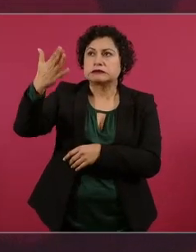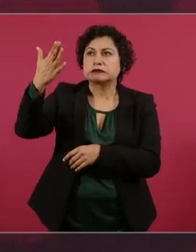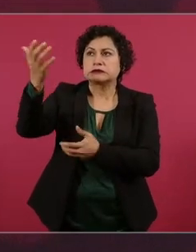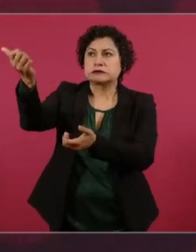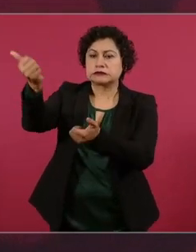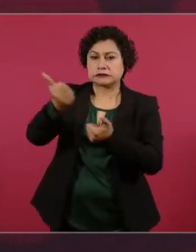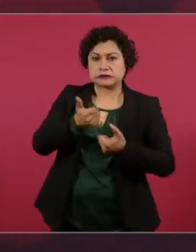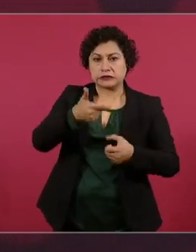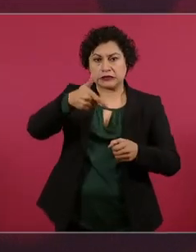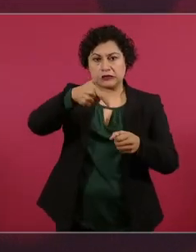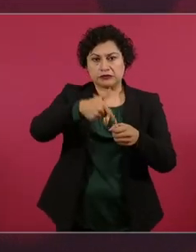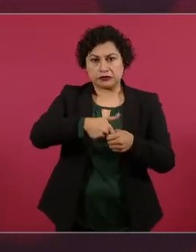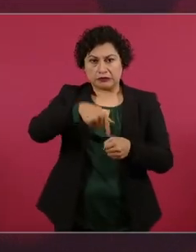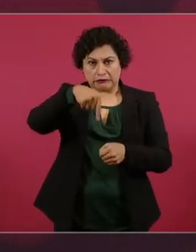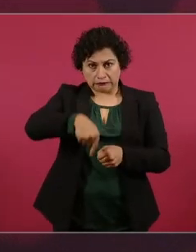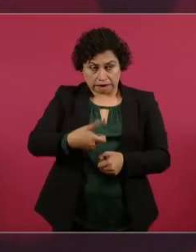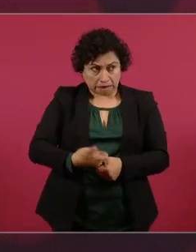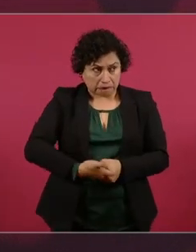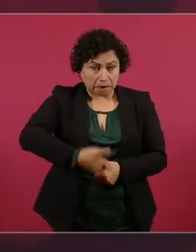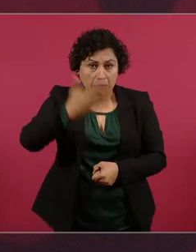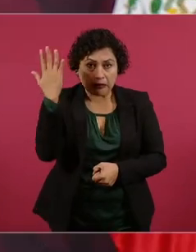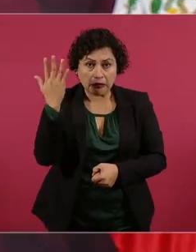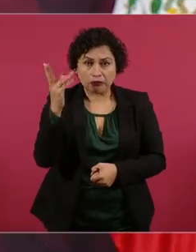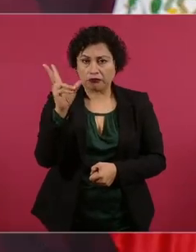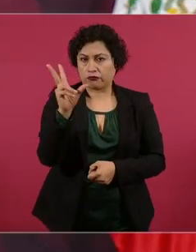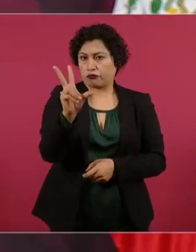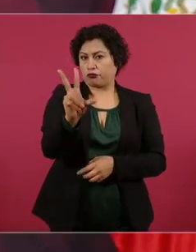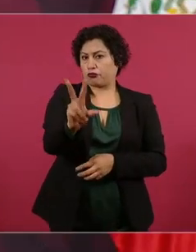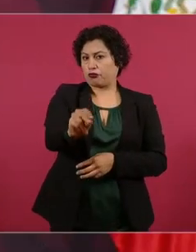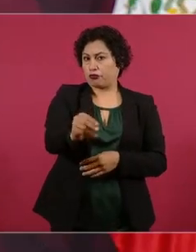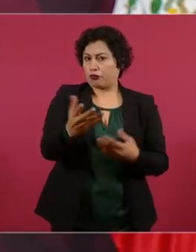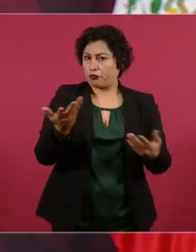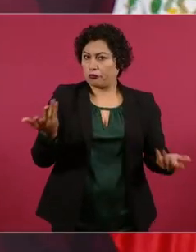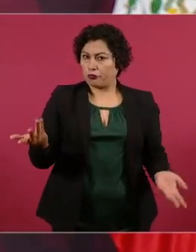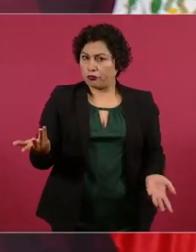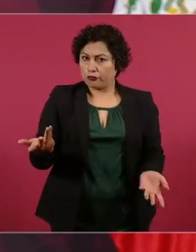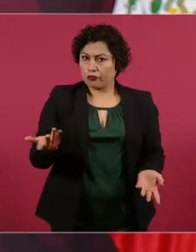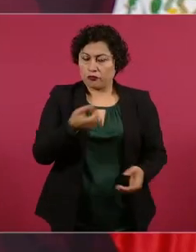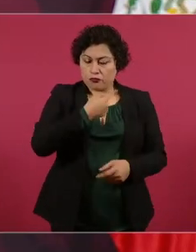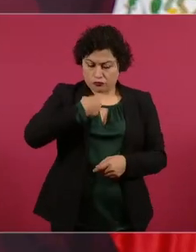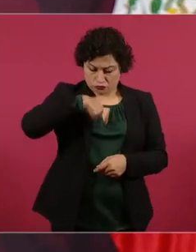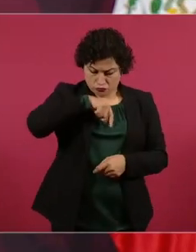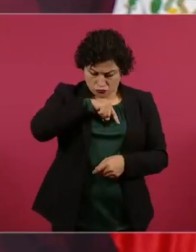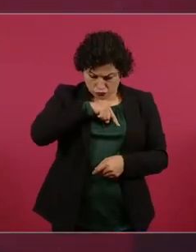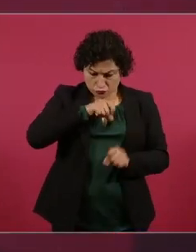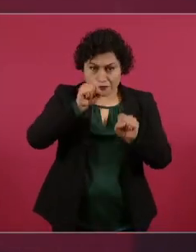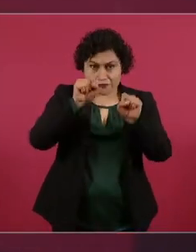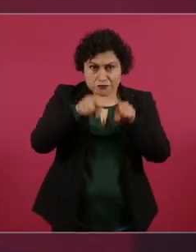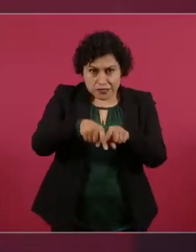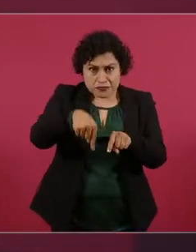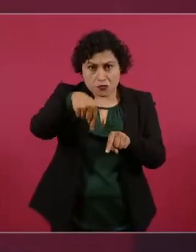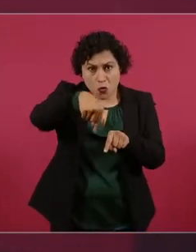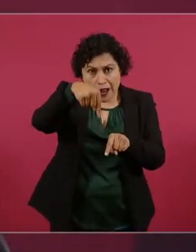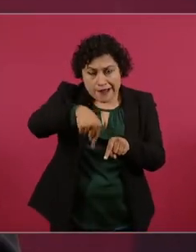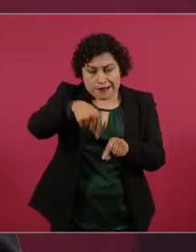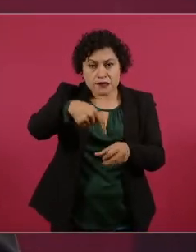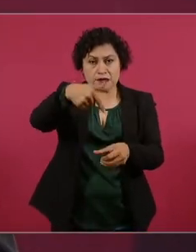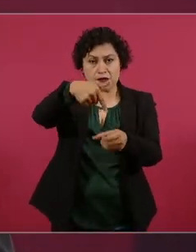Si nosotros producimos las gasolinas, nosotros podemos decidir cómo lo hacemos.